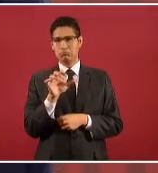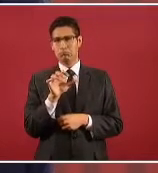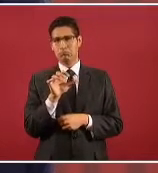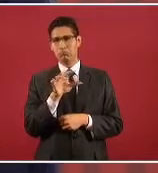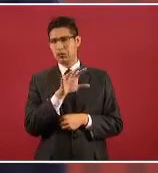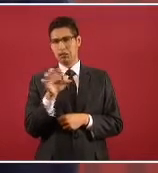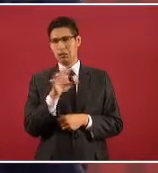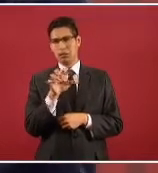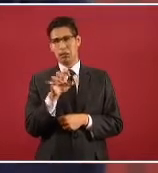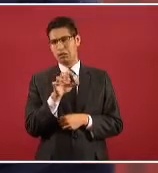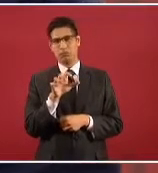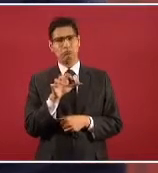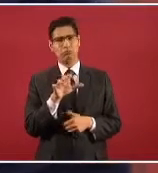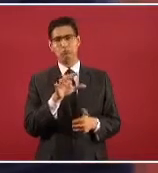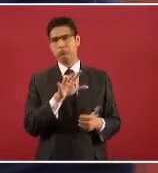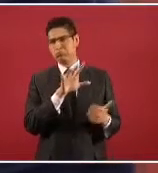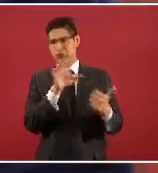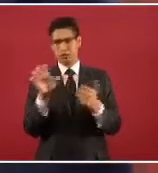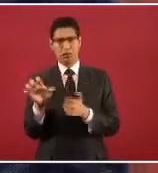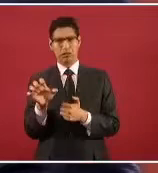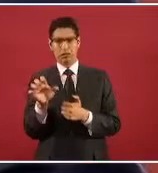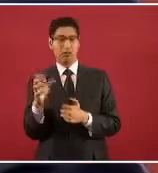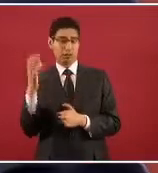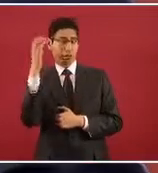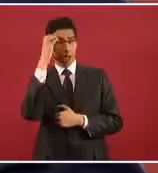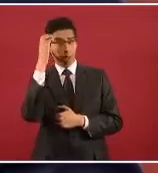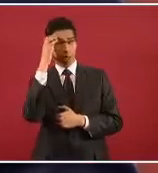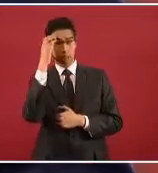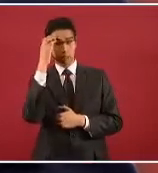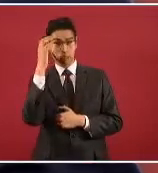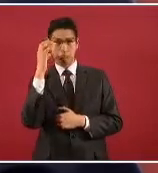600 camas preparadas.